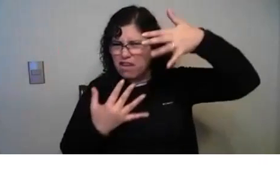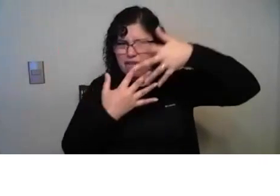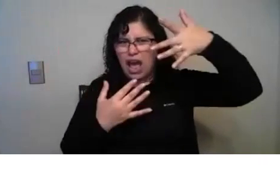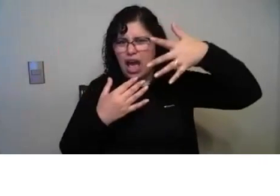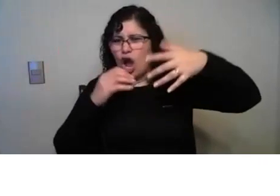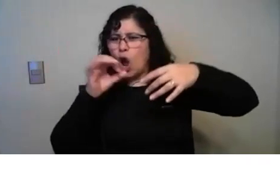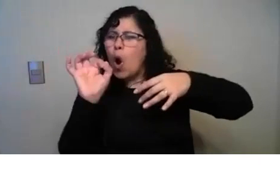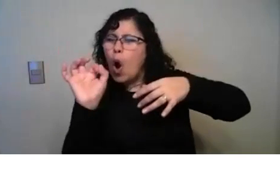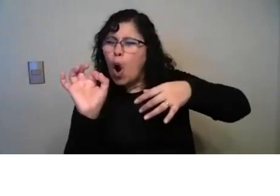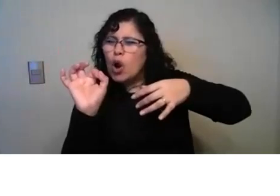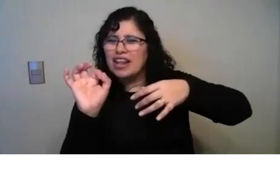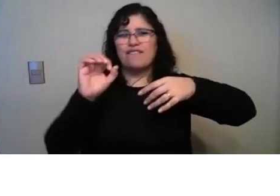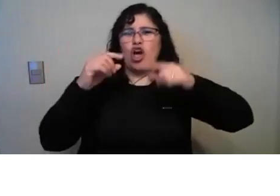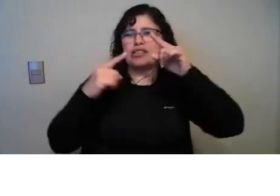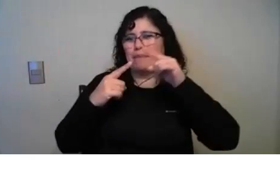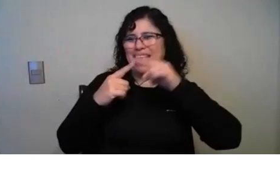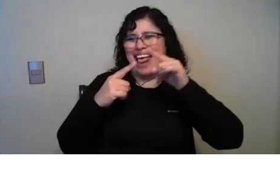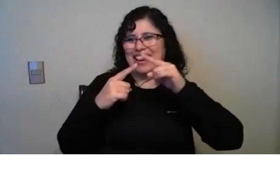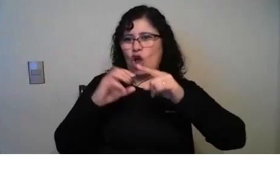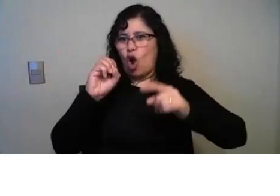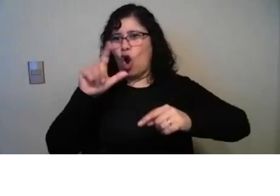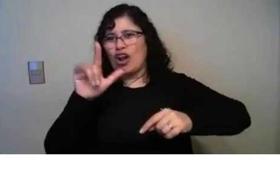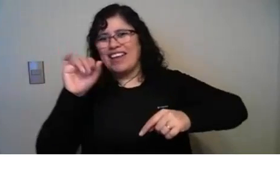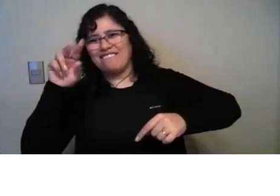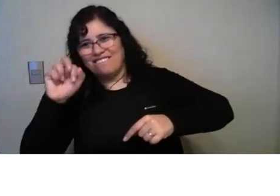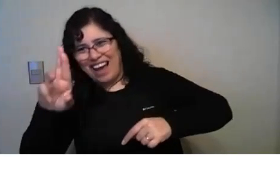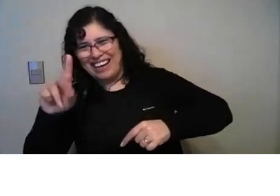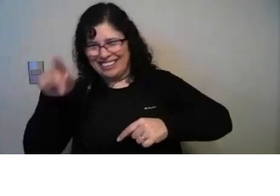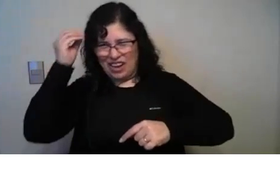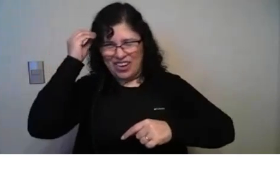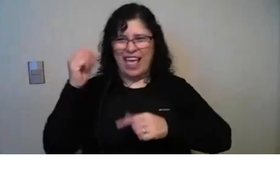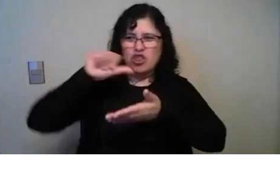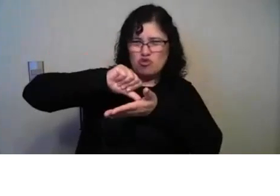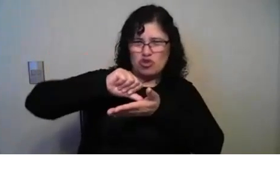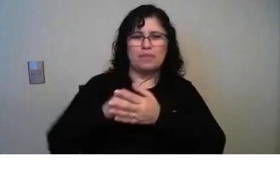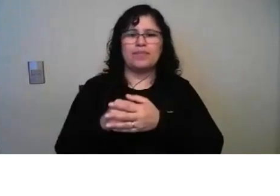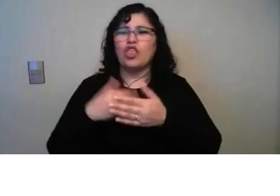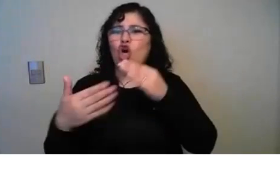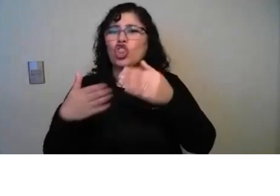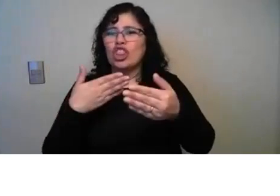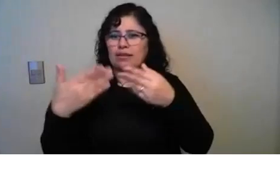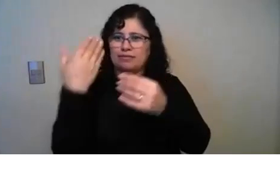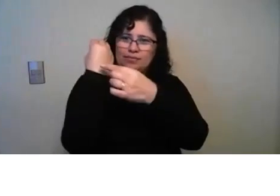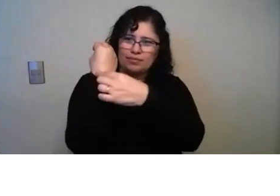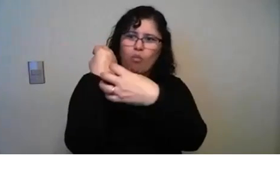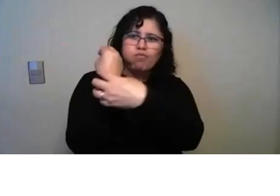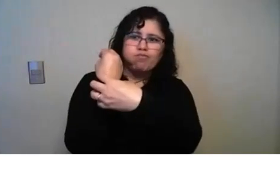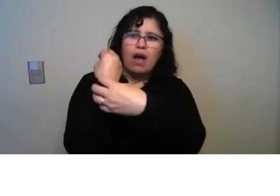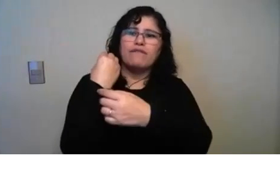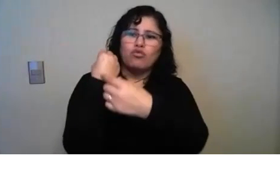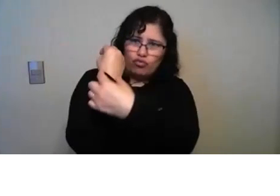olivoespinales. Vamos a descubrir que hay un núcleo que se llama olivar, que está en el tronco encefálico, en el bulbo, y va